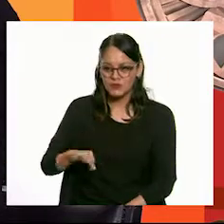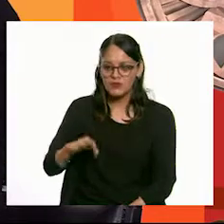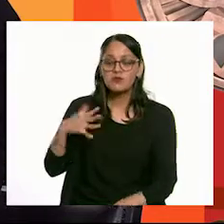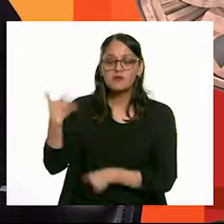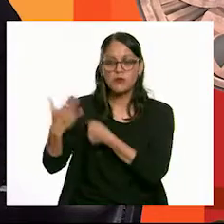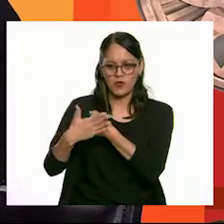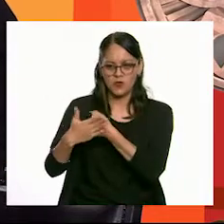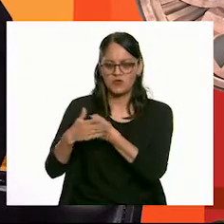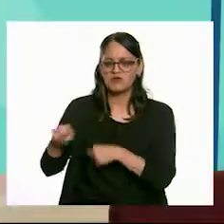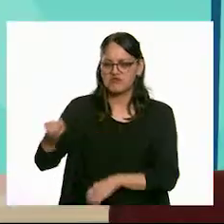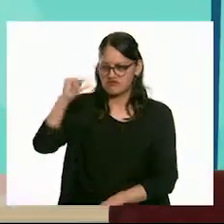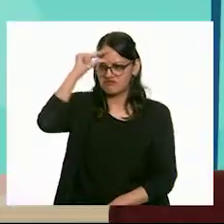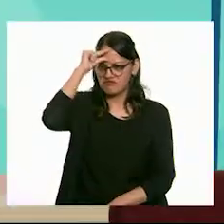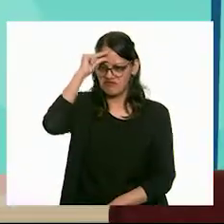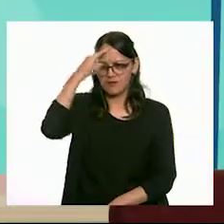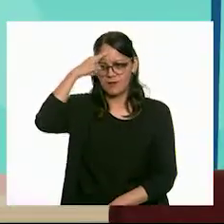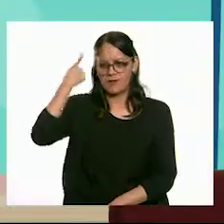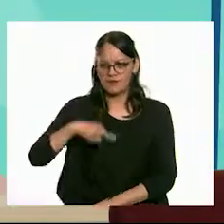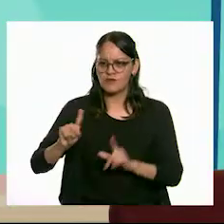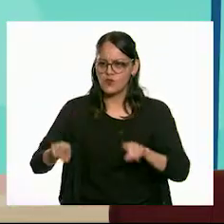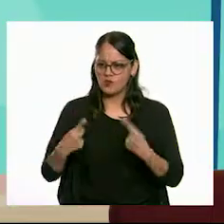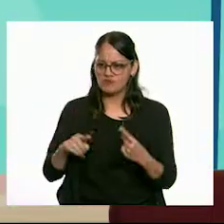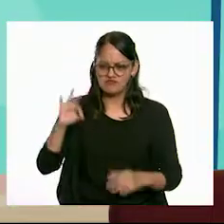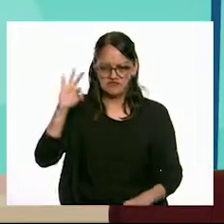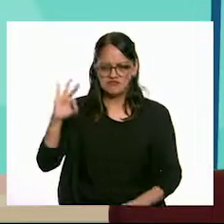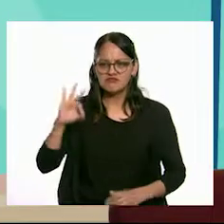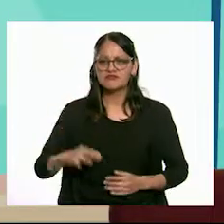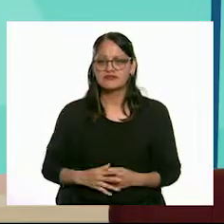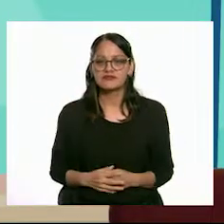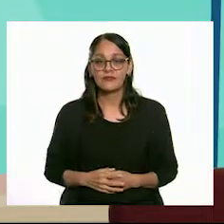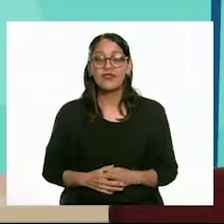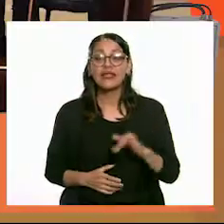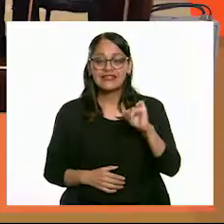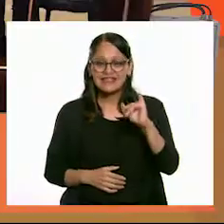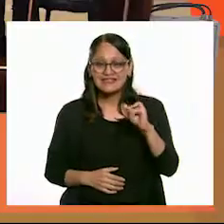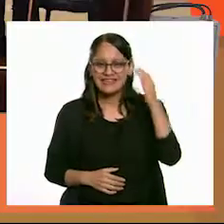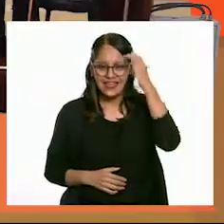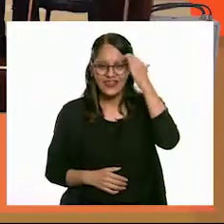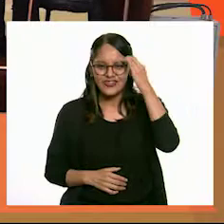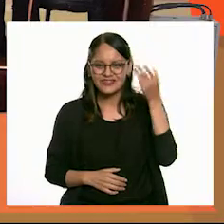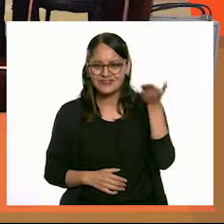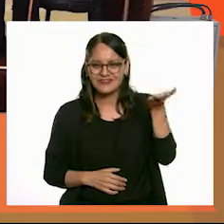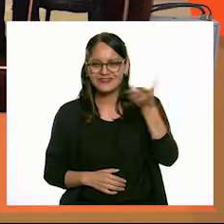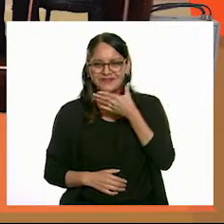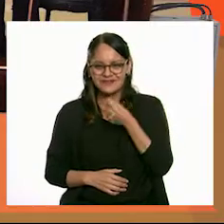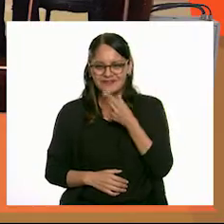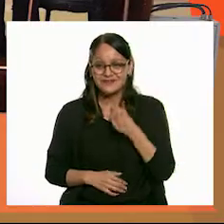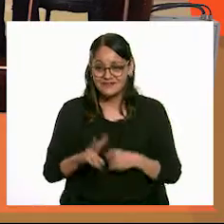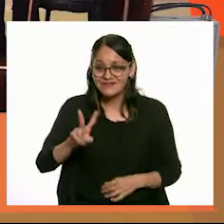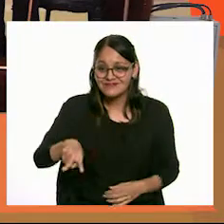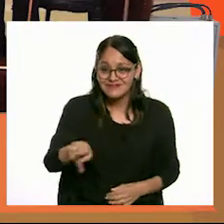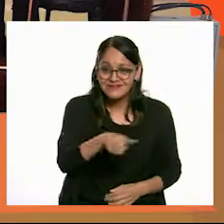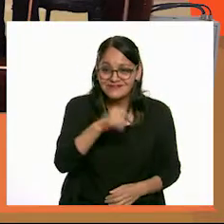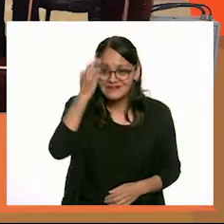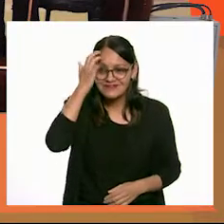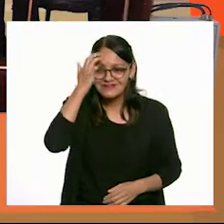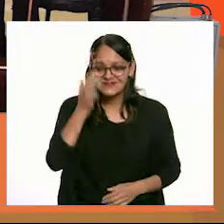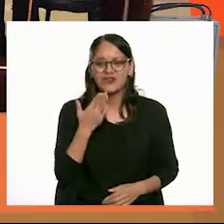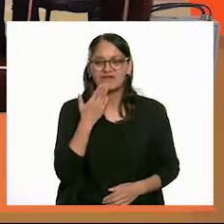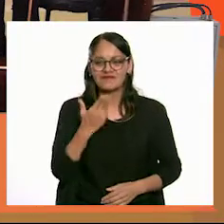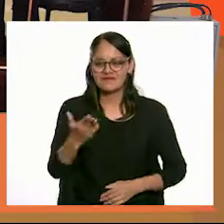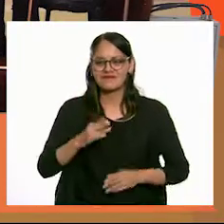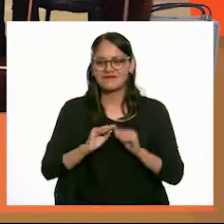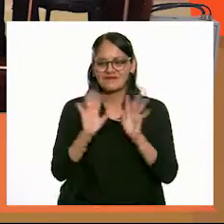un gran genio. ¡Increíble! ¡Claro que conocemos a Wolfie! ¿Verdad, chicos? ¡Por supuesto! ¡Muy